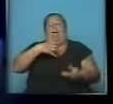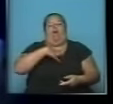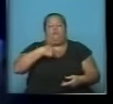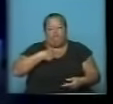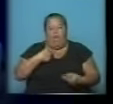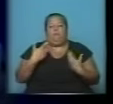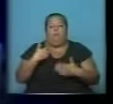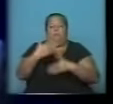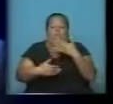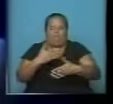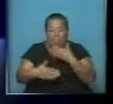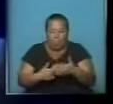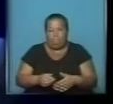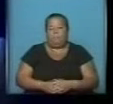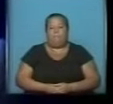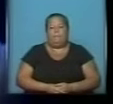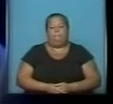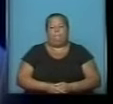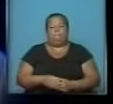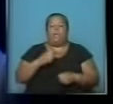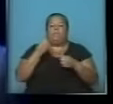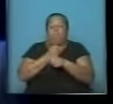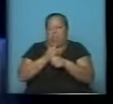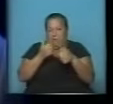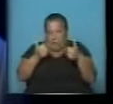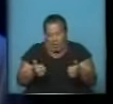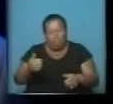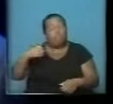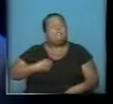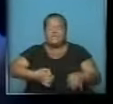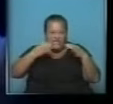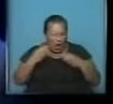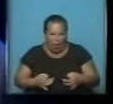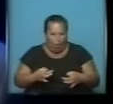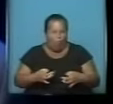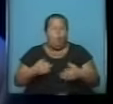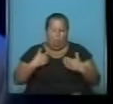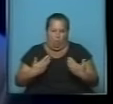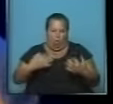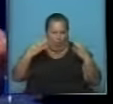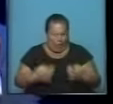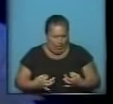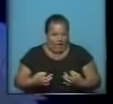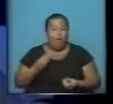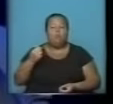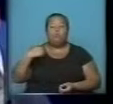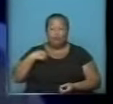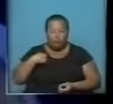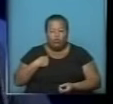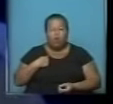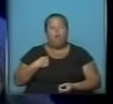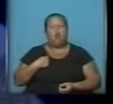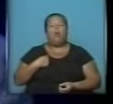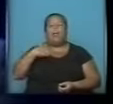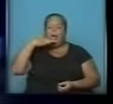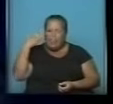y poder llevar adelante un buen trabajo. Estoy convencido de hacerlo bien, porque yo